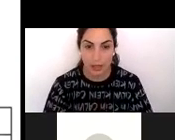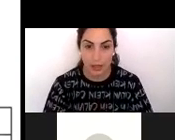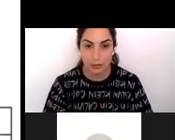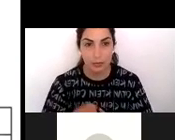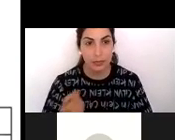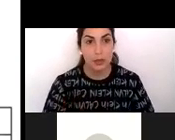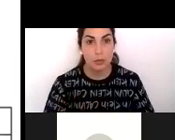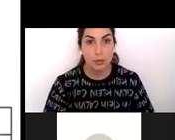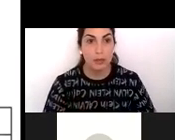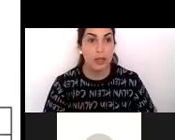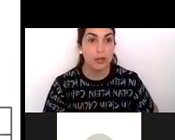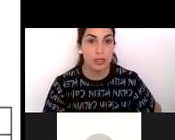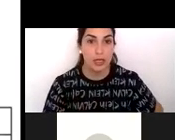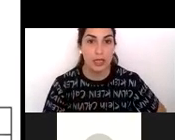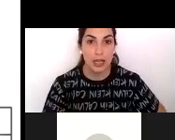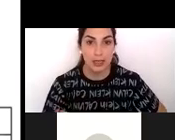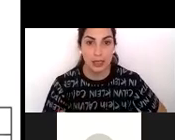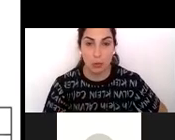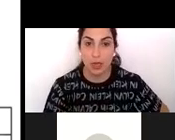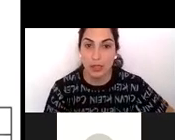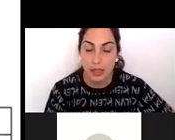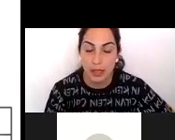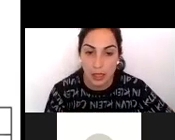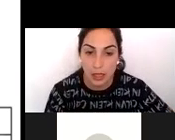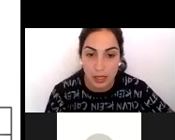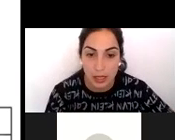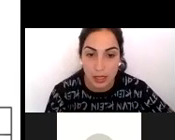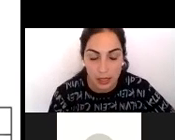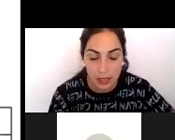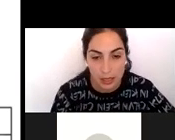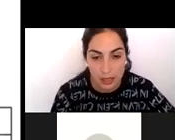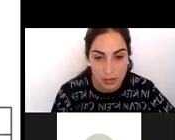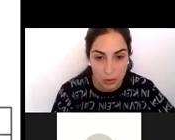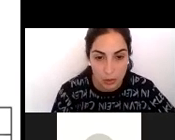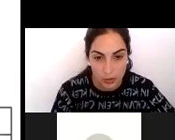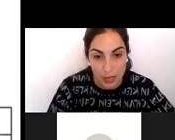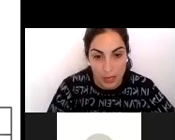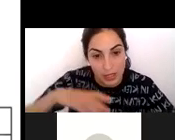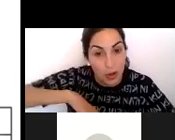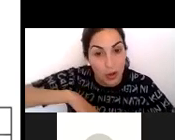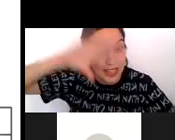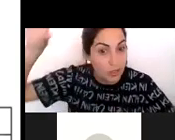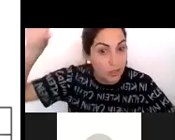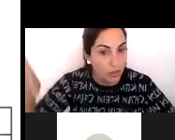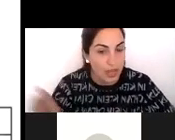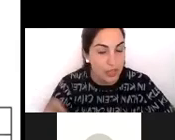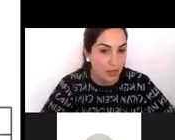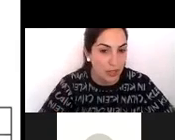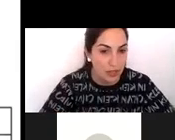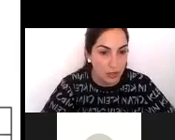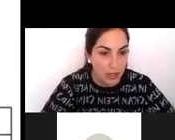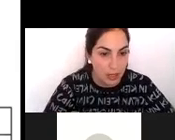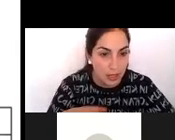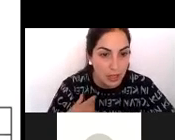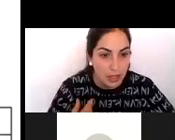la cortada? Primero sería esta muerte de este, esta persona Julio Videla porque no abarca todo, a eso me refiero